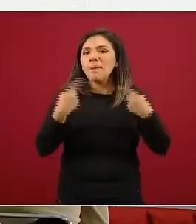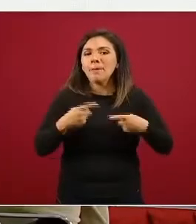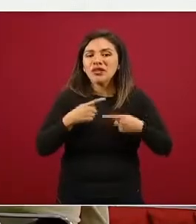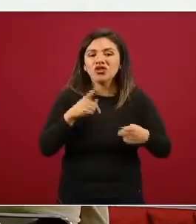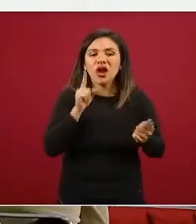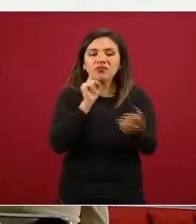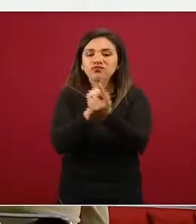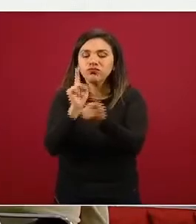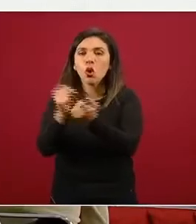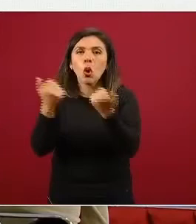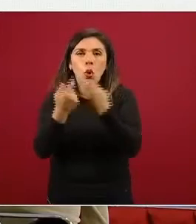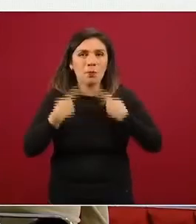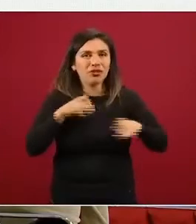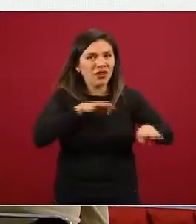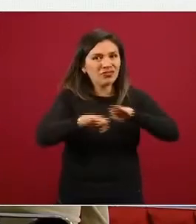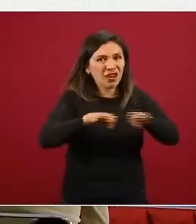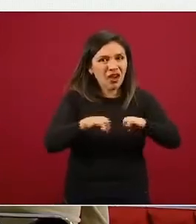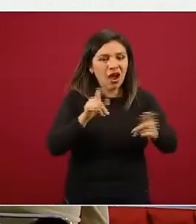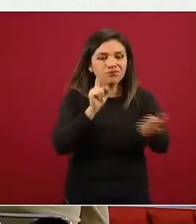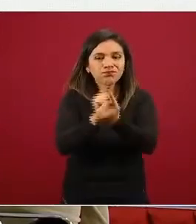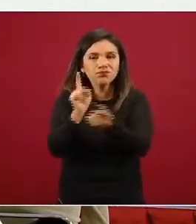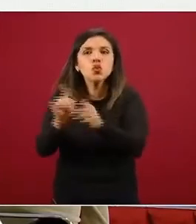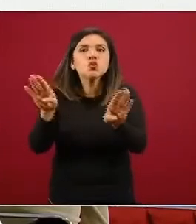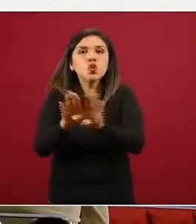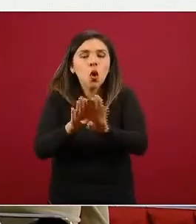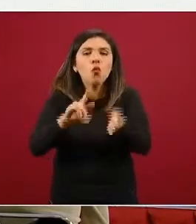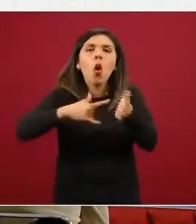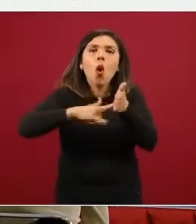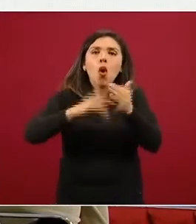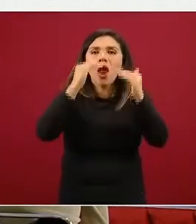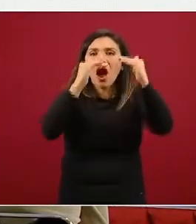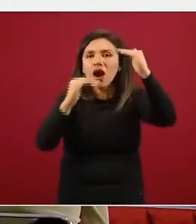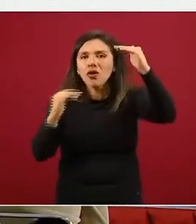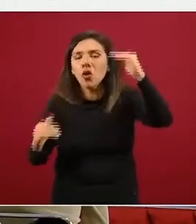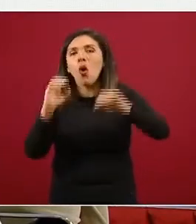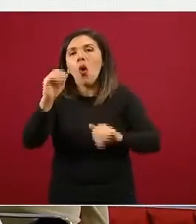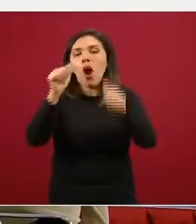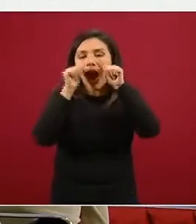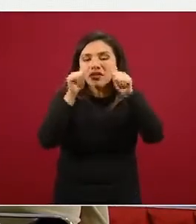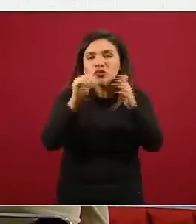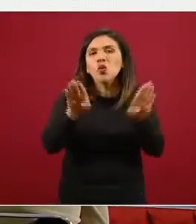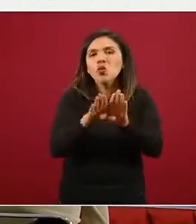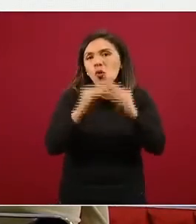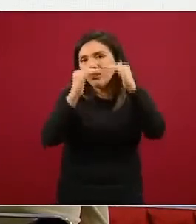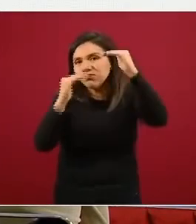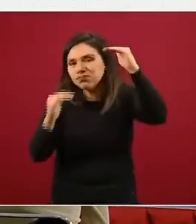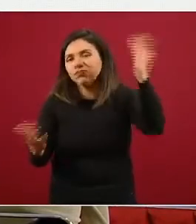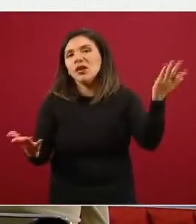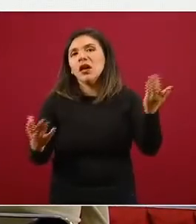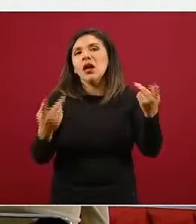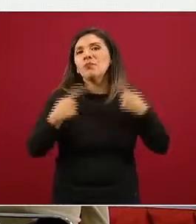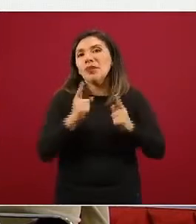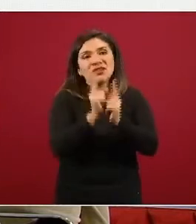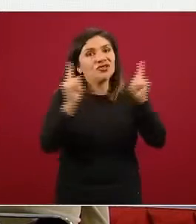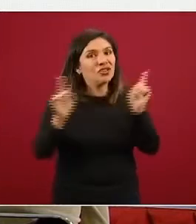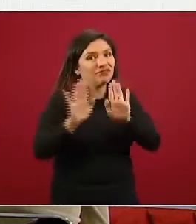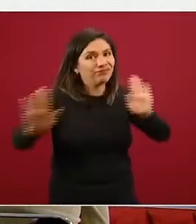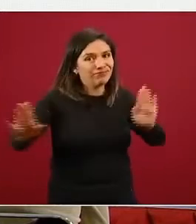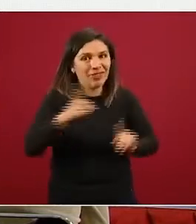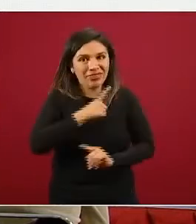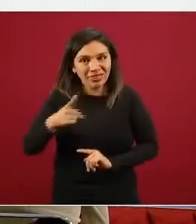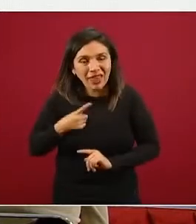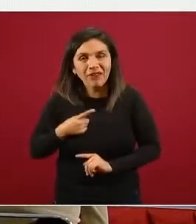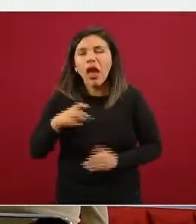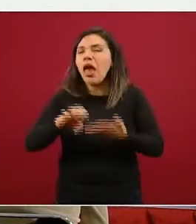personas trabajadoras con las que conviven siempre, horarios escalonados, horarios de atención, distanciamiento social. Por